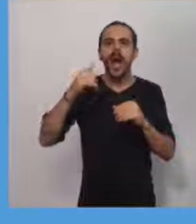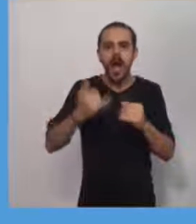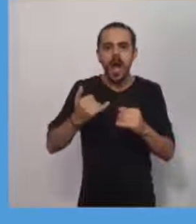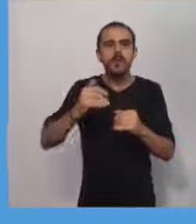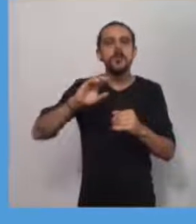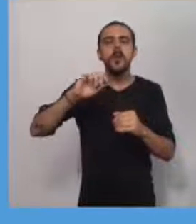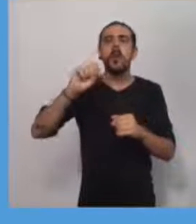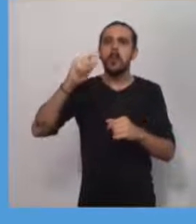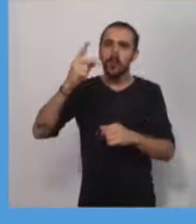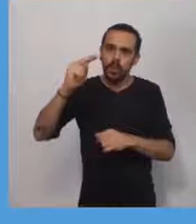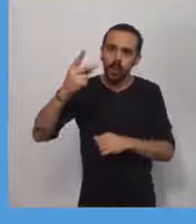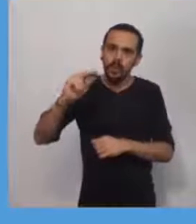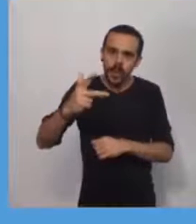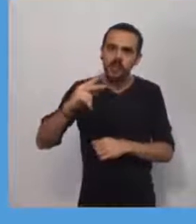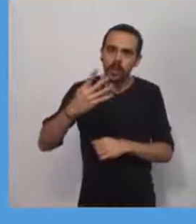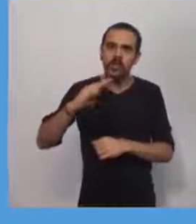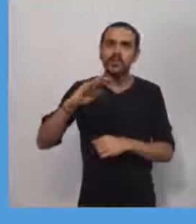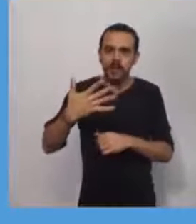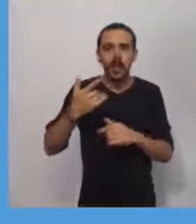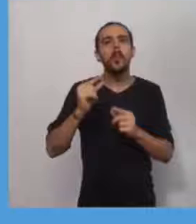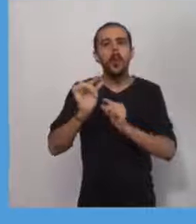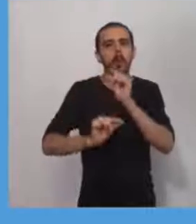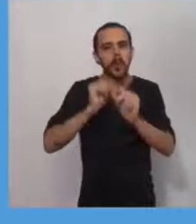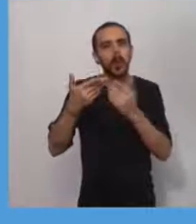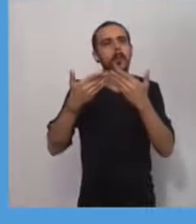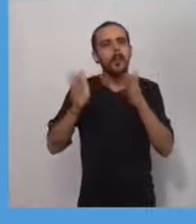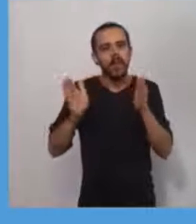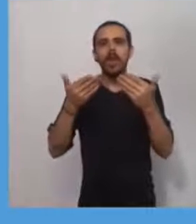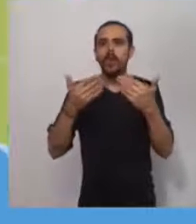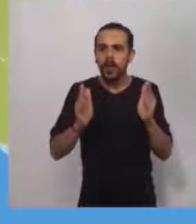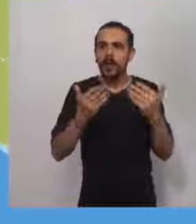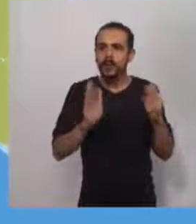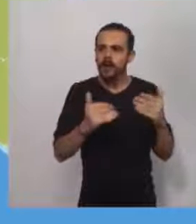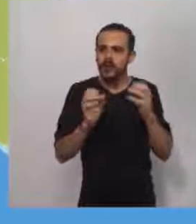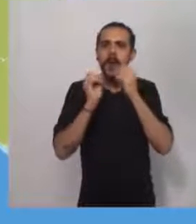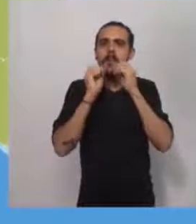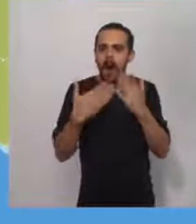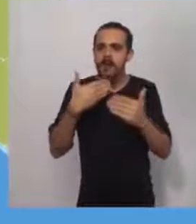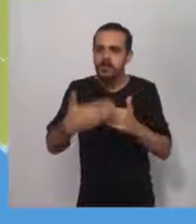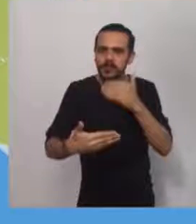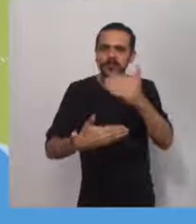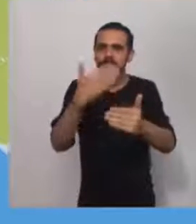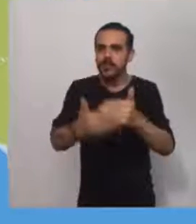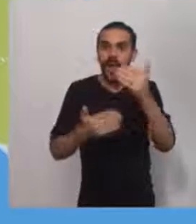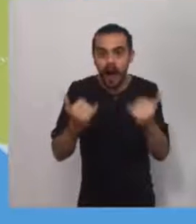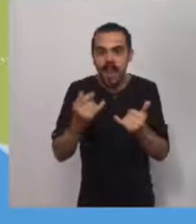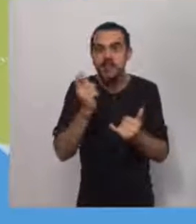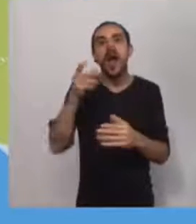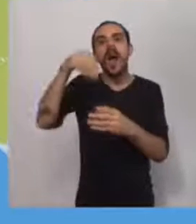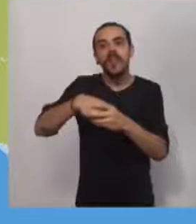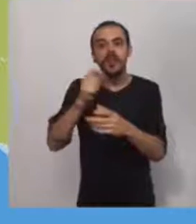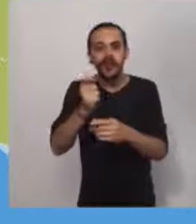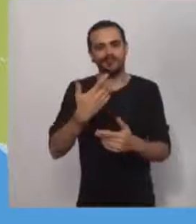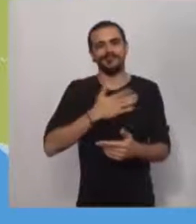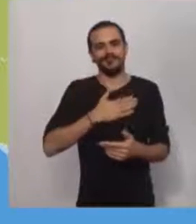ir abriendo su economía en el marco de un proceso gradual y controlado destacar en